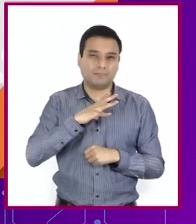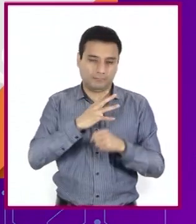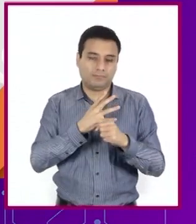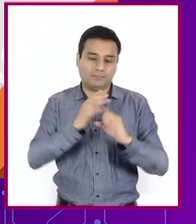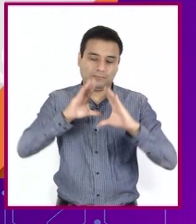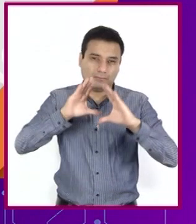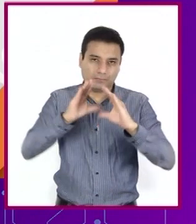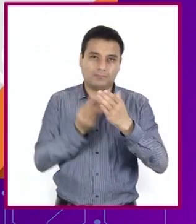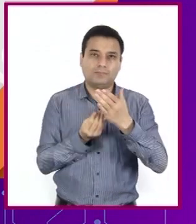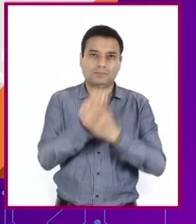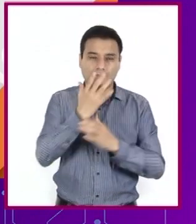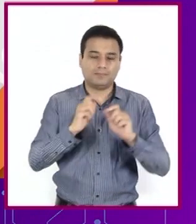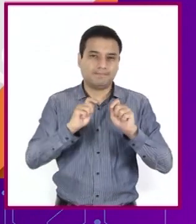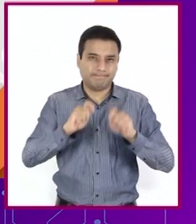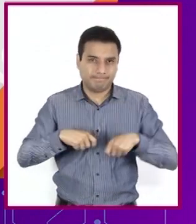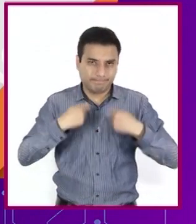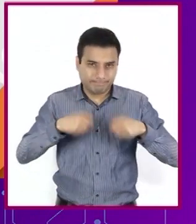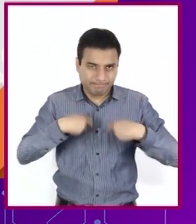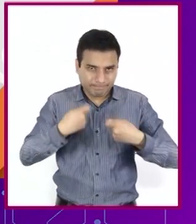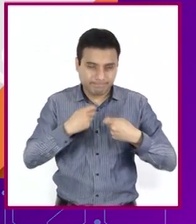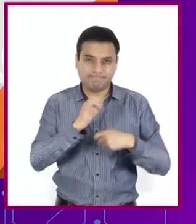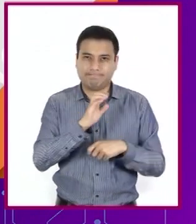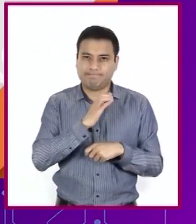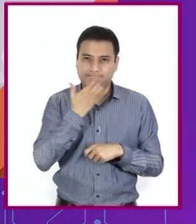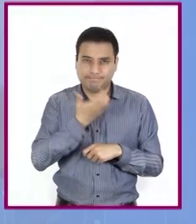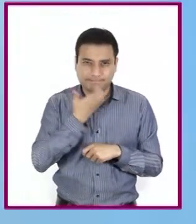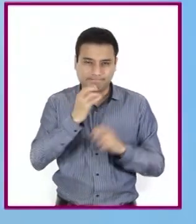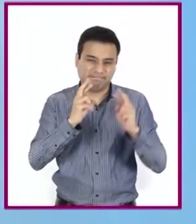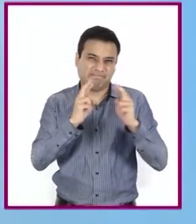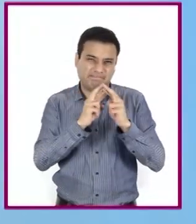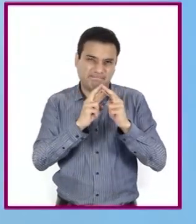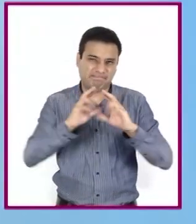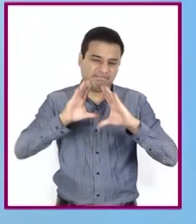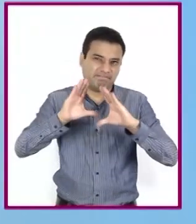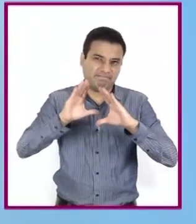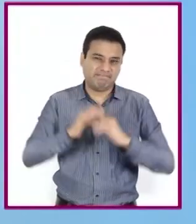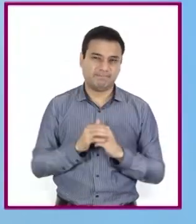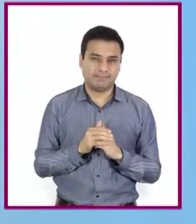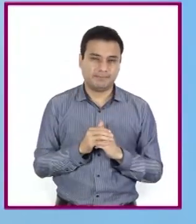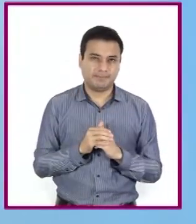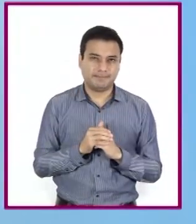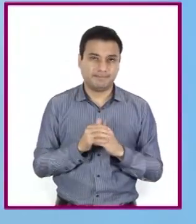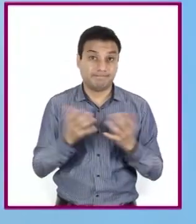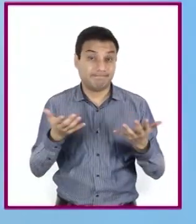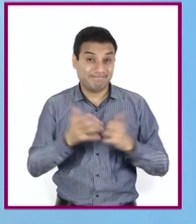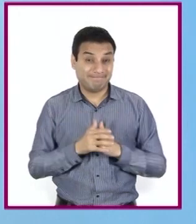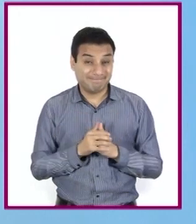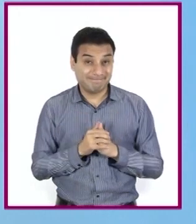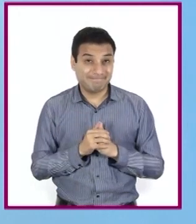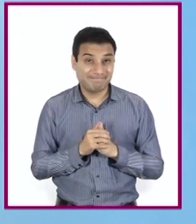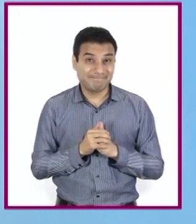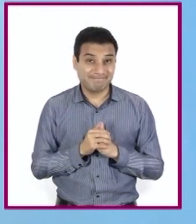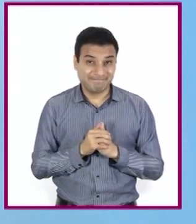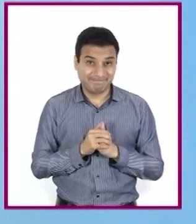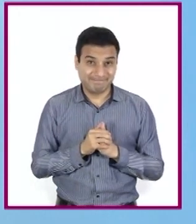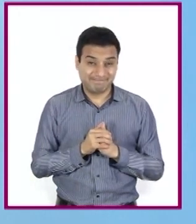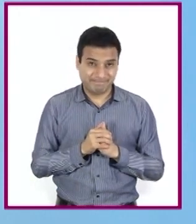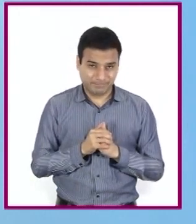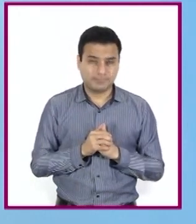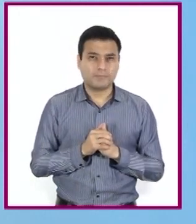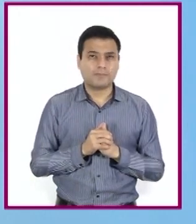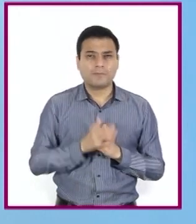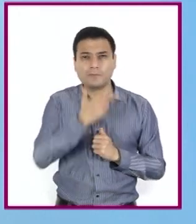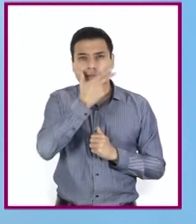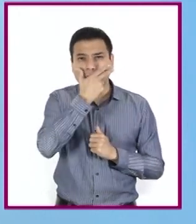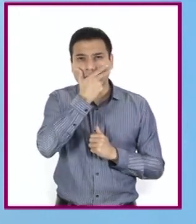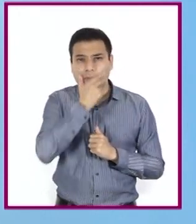tradiciones, creencias y costumbres. Así, los hombres y mujeres que iban a vivir a